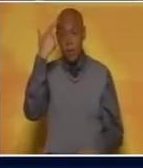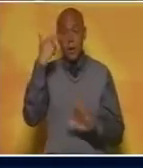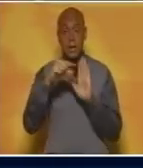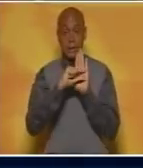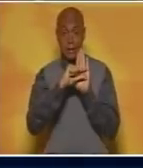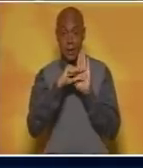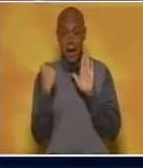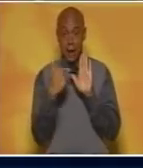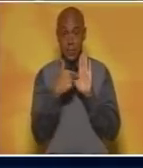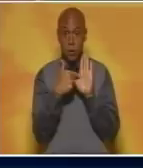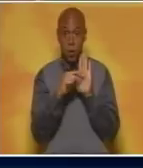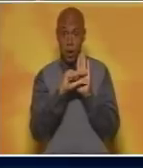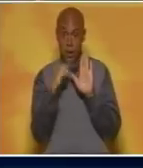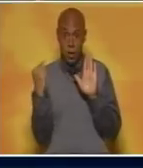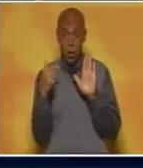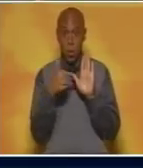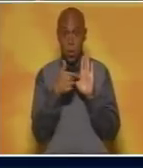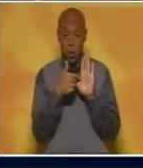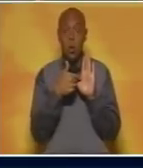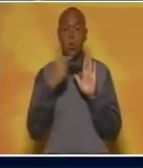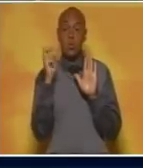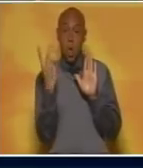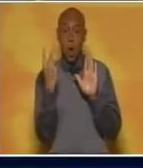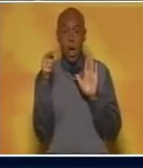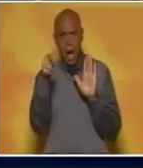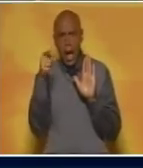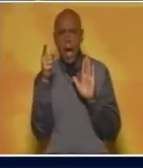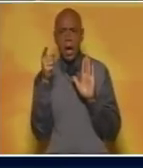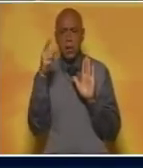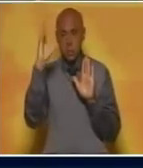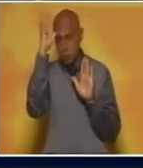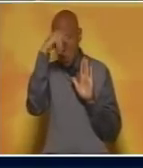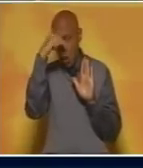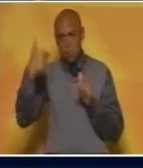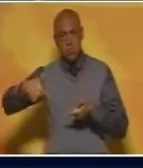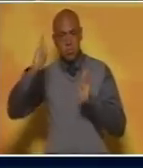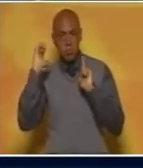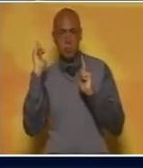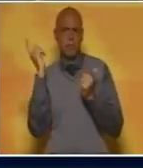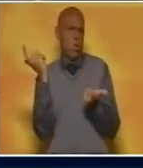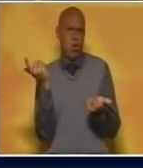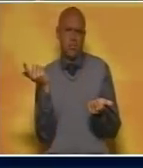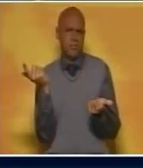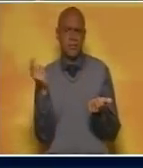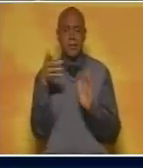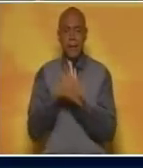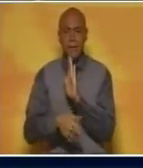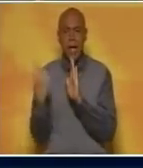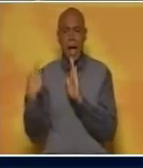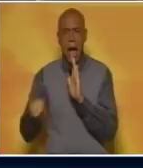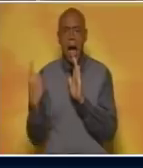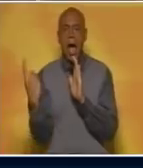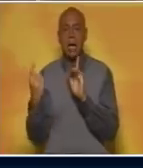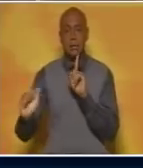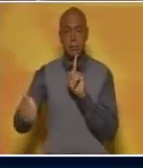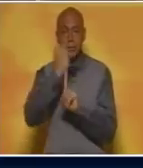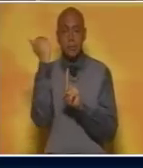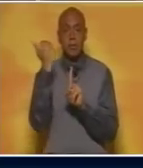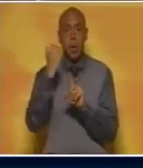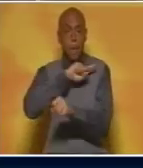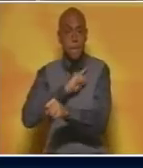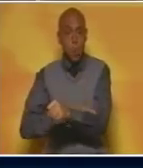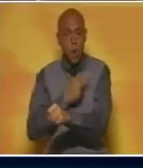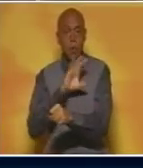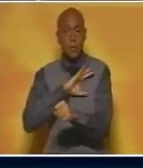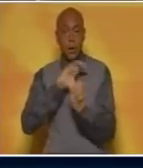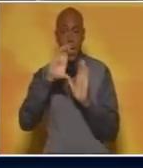artículo 2, él puede hacer lo que le da la gana. Eso desafía la separación de los poderes y eso no es lo que establece